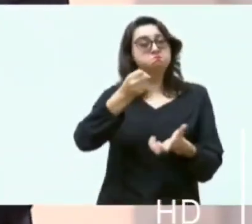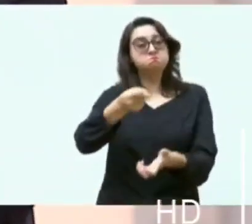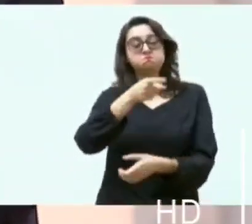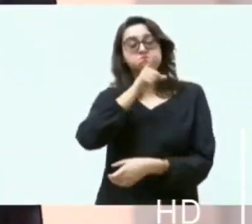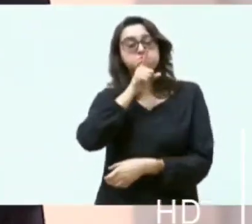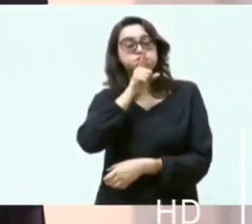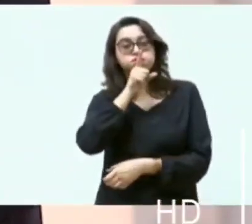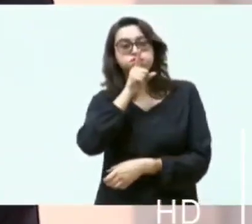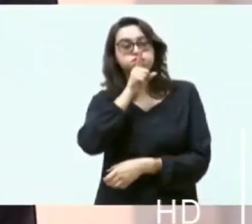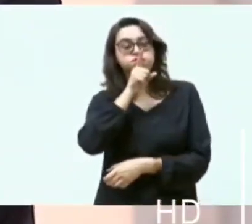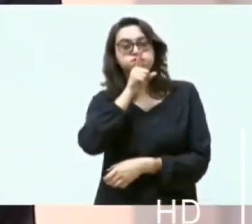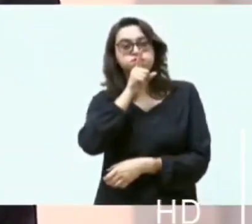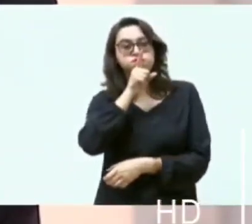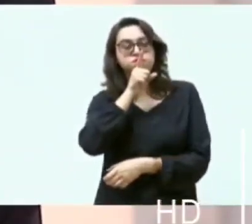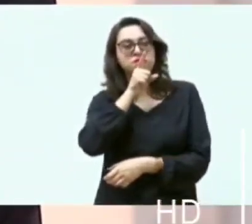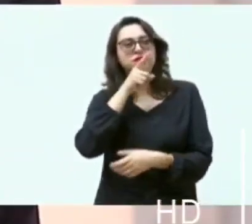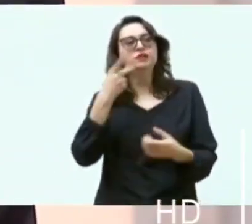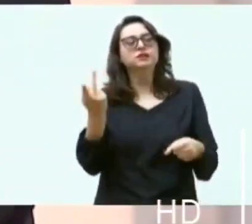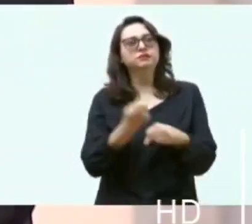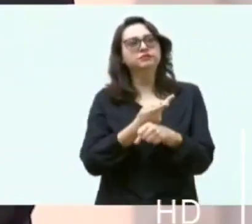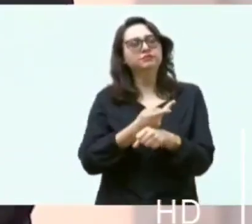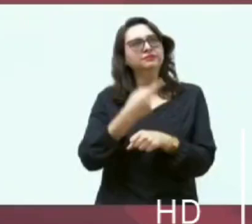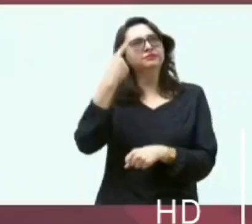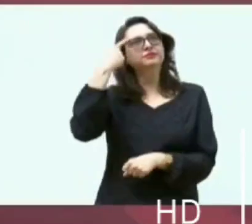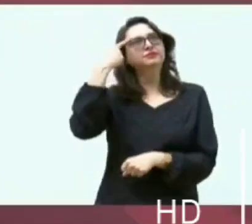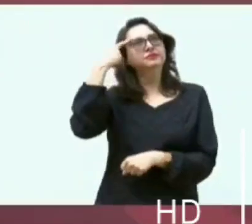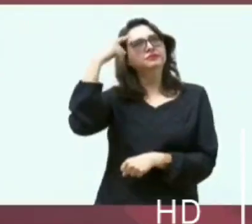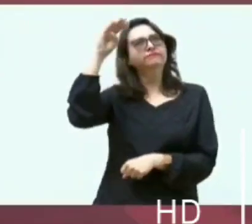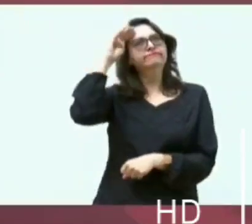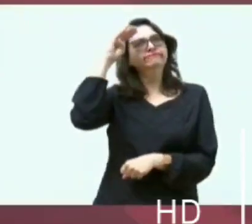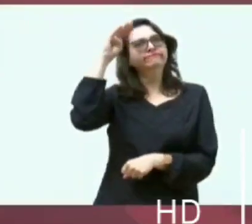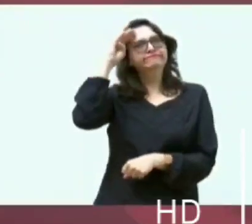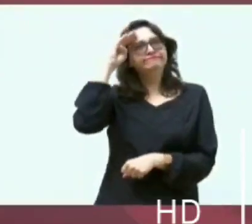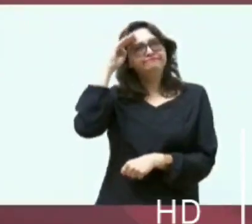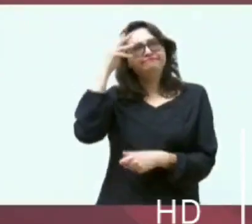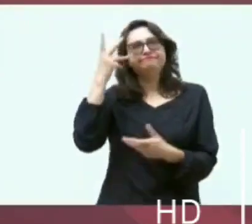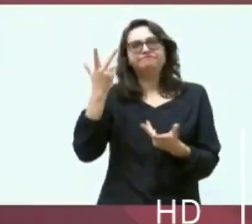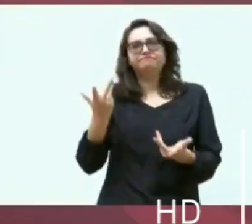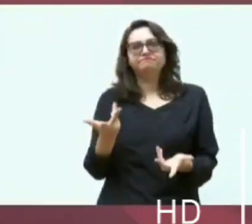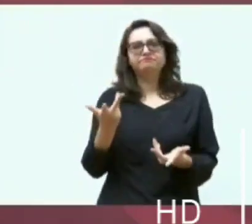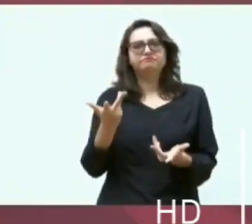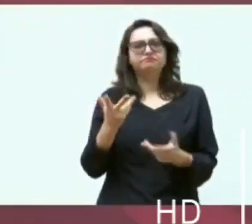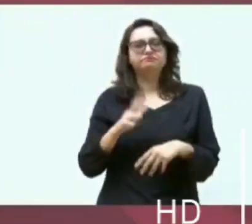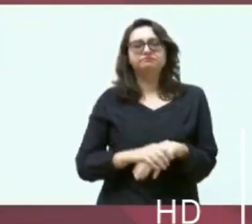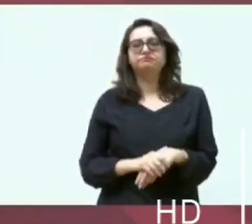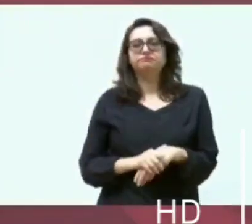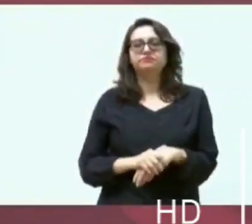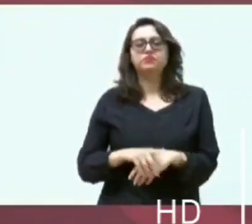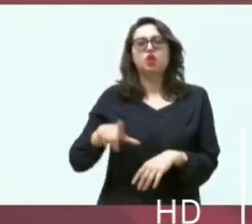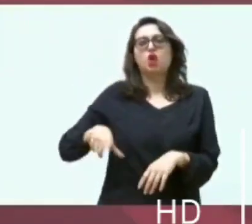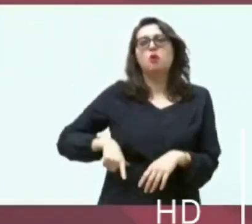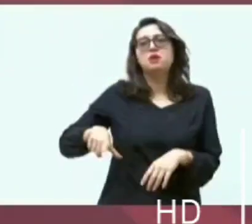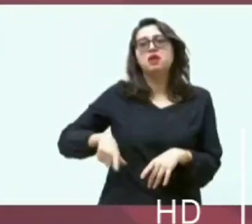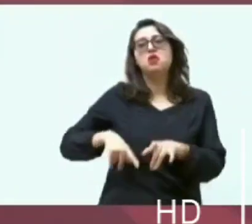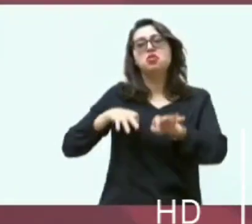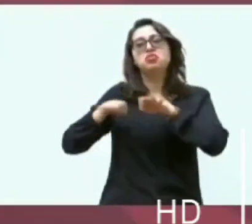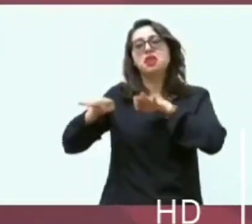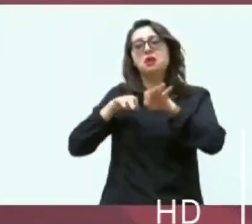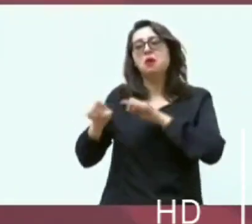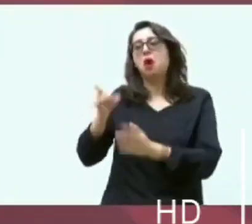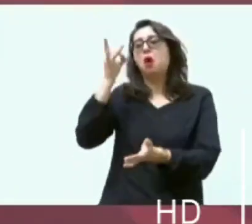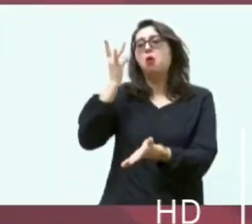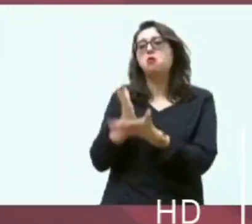porque a veces se piensa que solo es el Tren Maya y